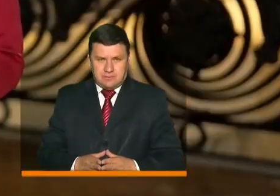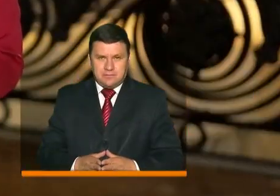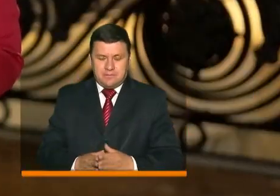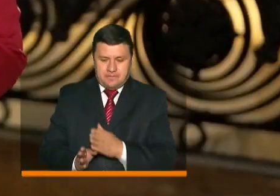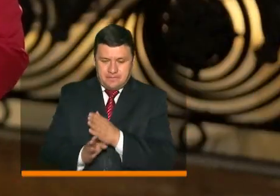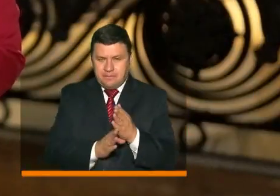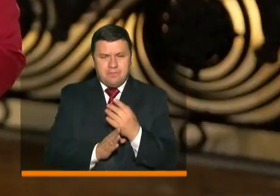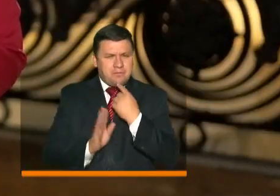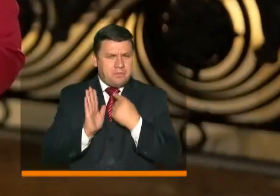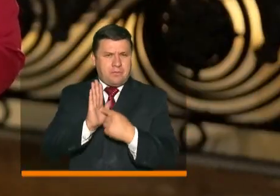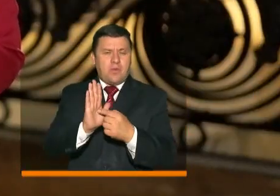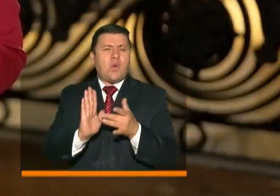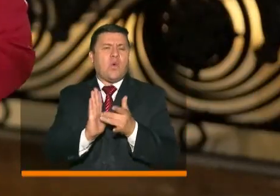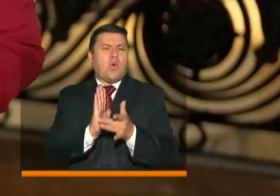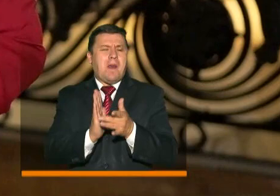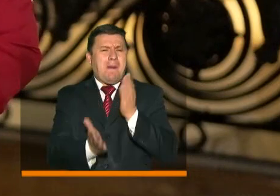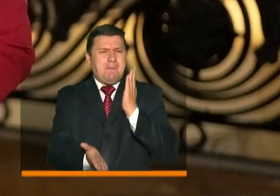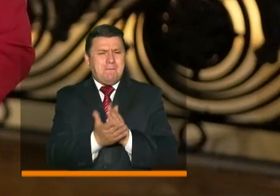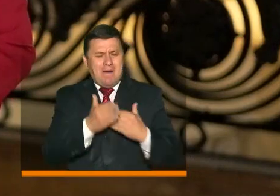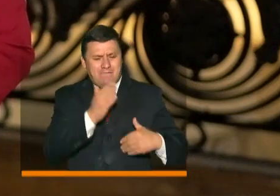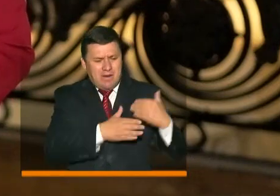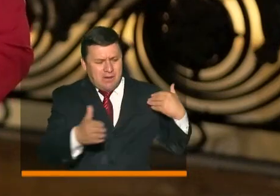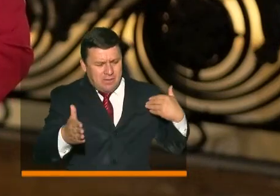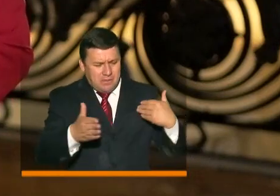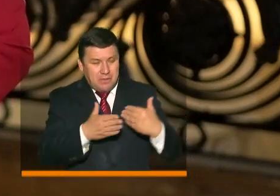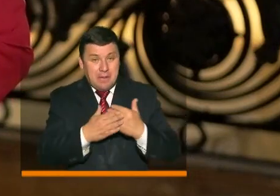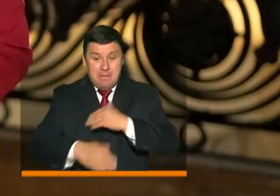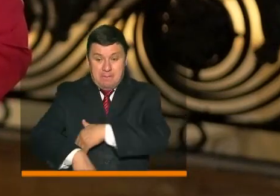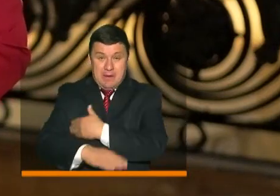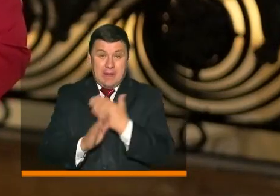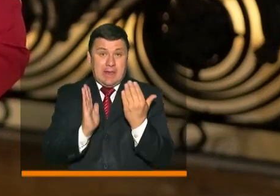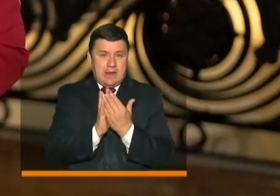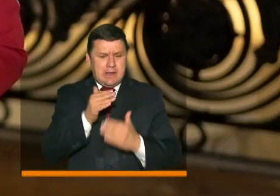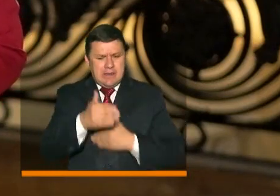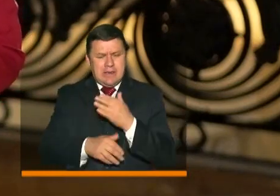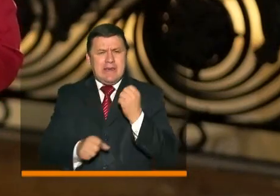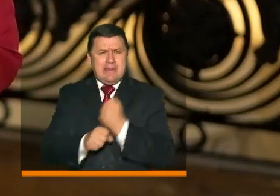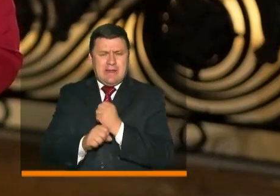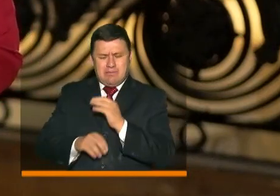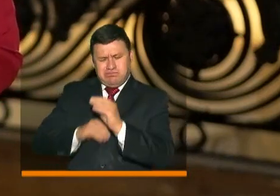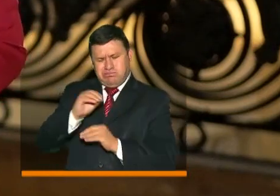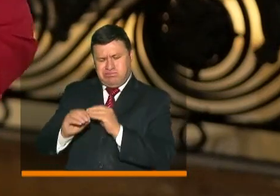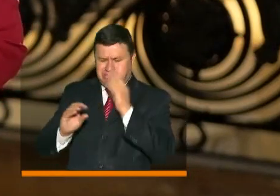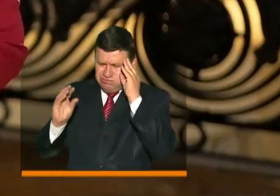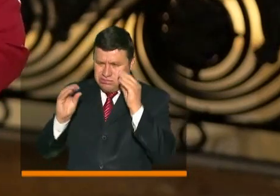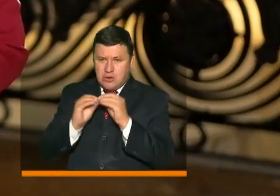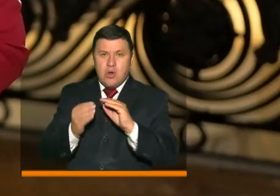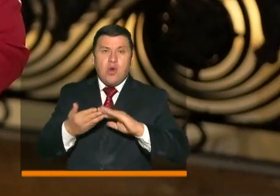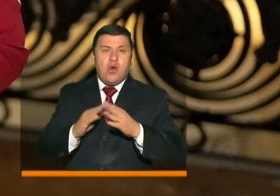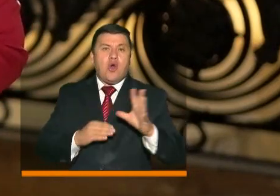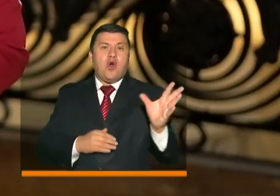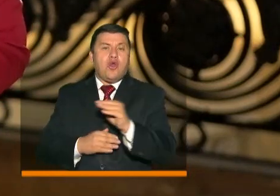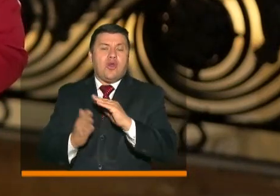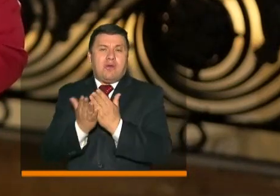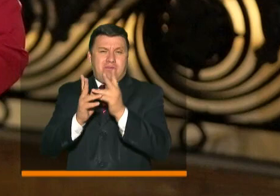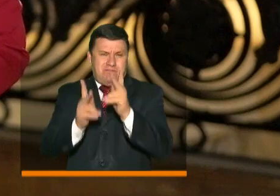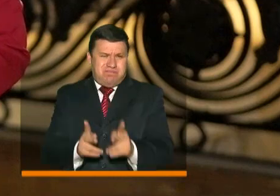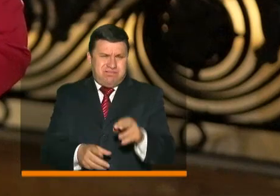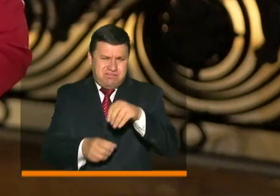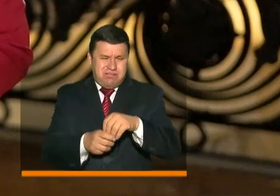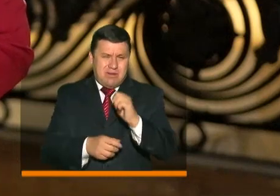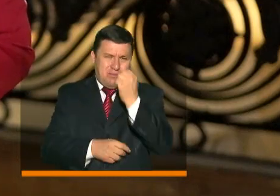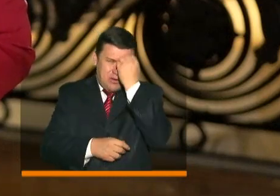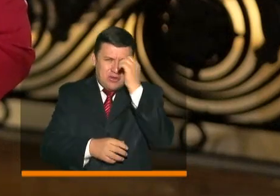Desde la declaratoria de emergencia sanitaria, el Ministerio de Educación adelanta un trabajo articulado con la comunidad educativa y con